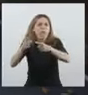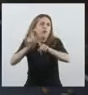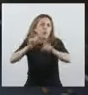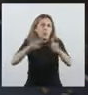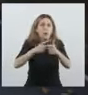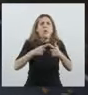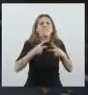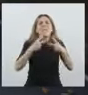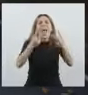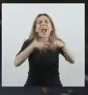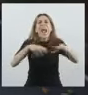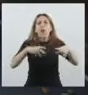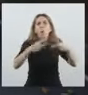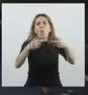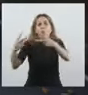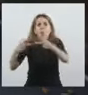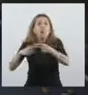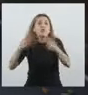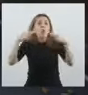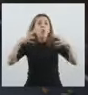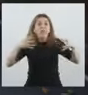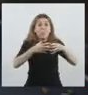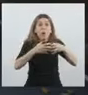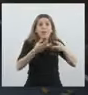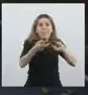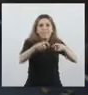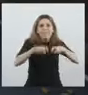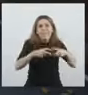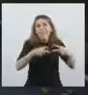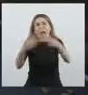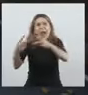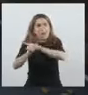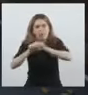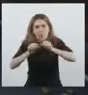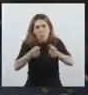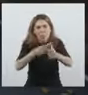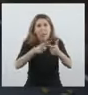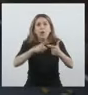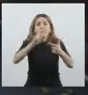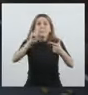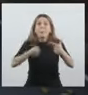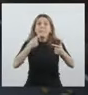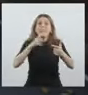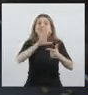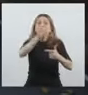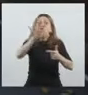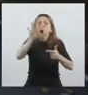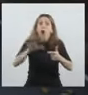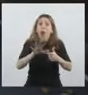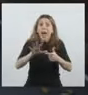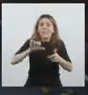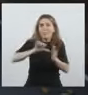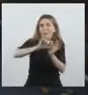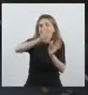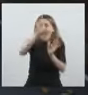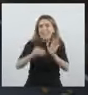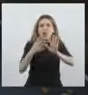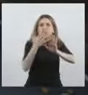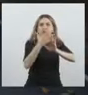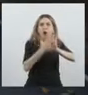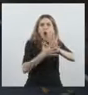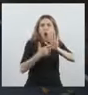estudio y también de grupos turísticos. En las zonas del país consideradas de mediano y riesgo